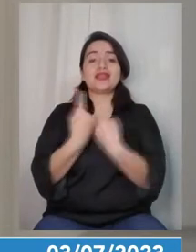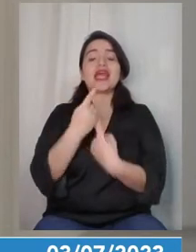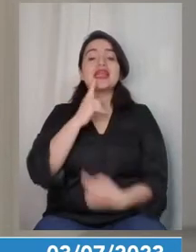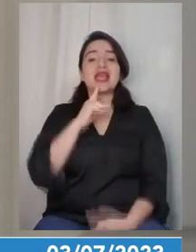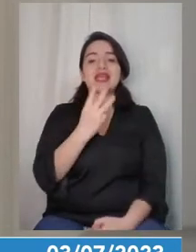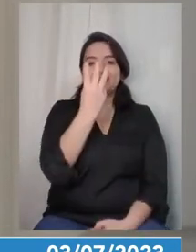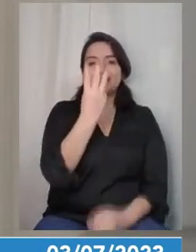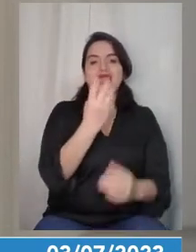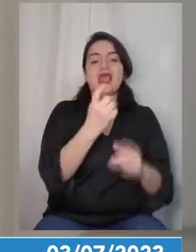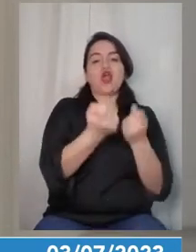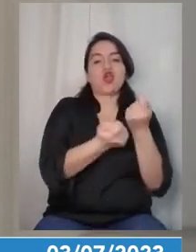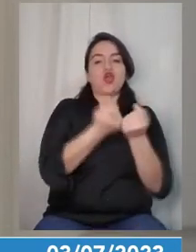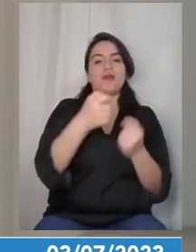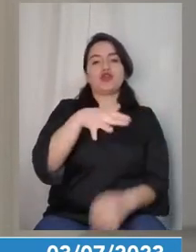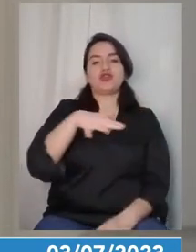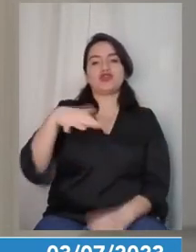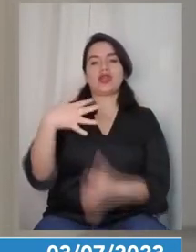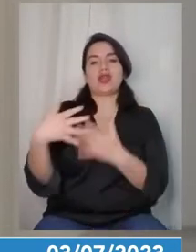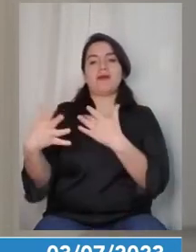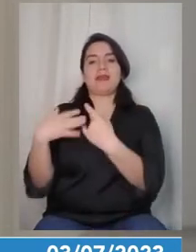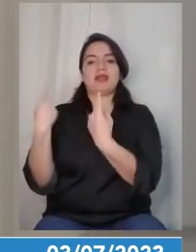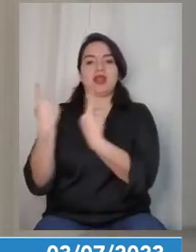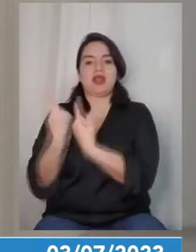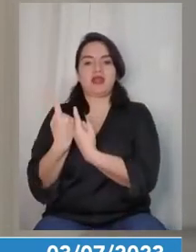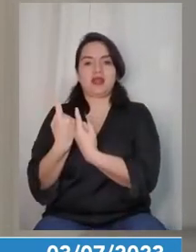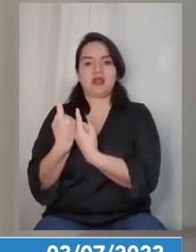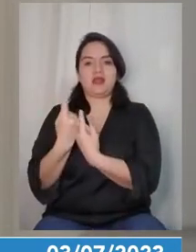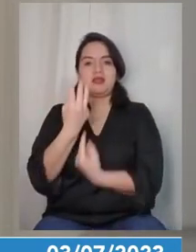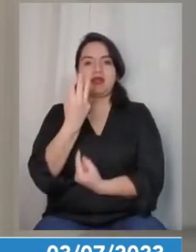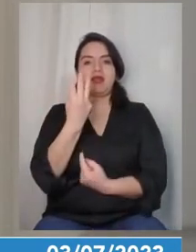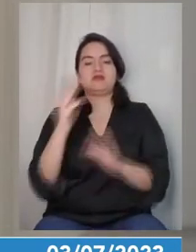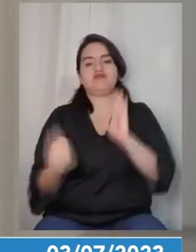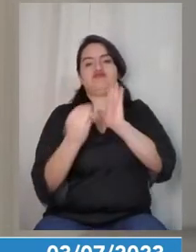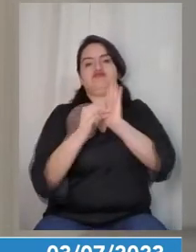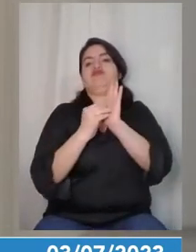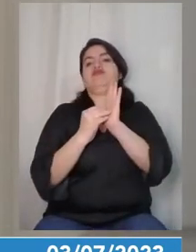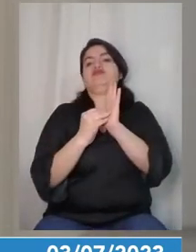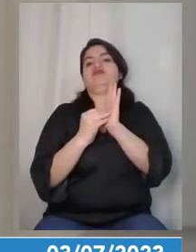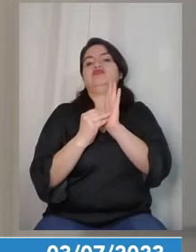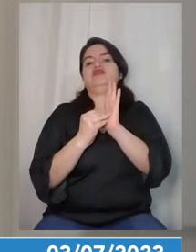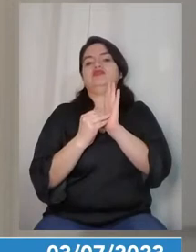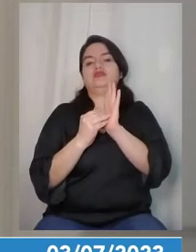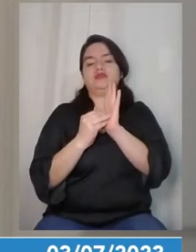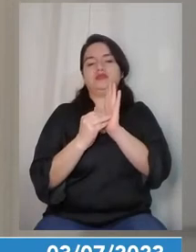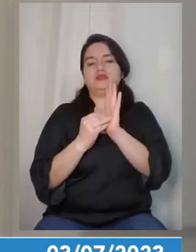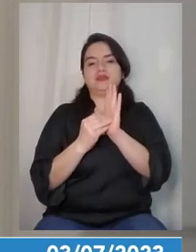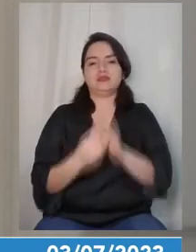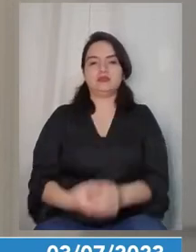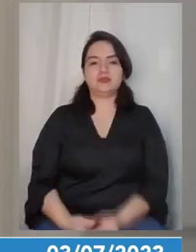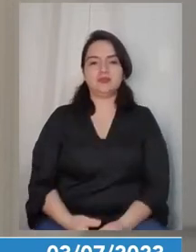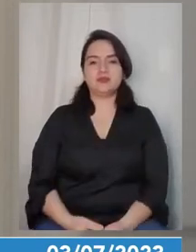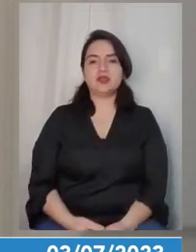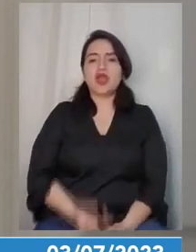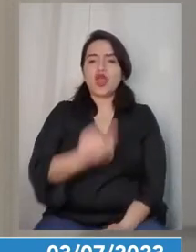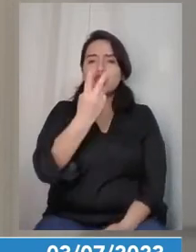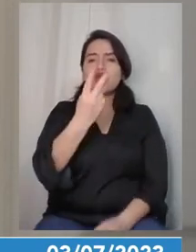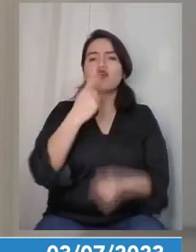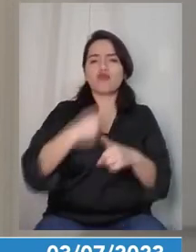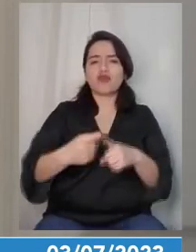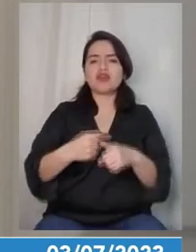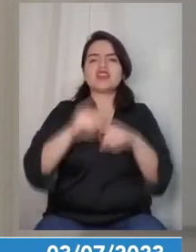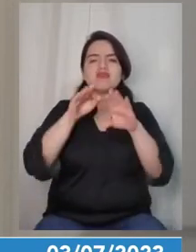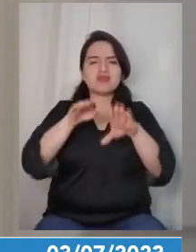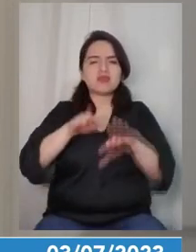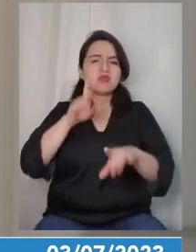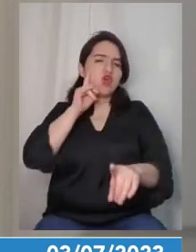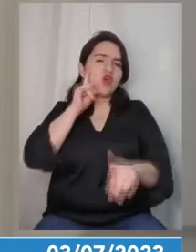ambiental. Utilizar eso para hacer una función social es como un poco tautológico, ¿no? O sea, va a tener dos veces una misma dimensión. Entonces, pareciera